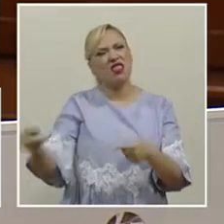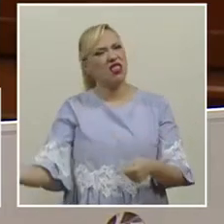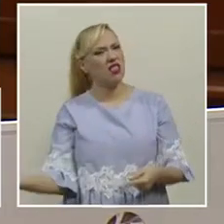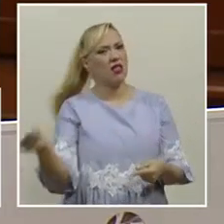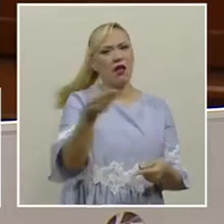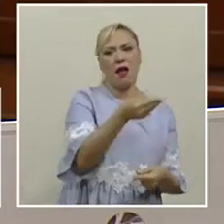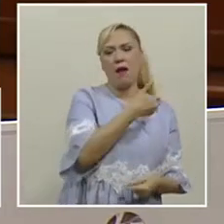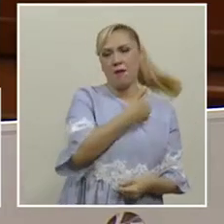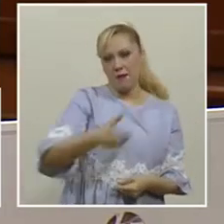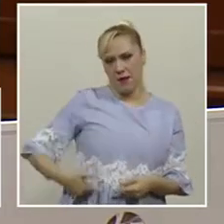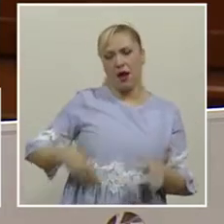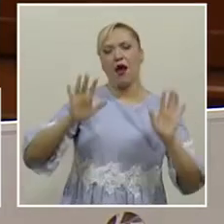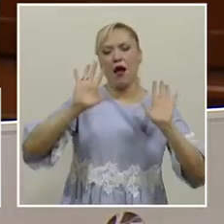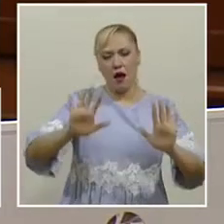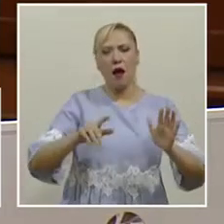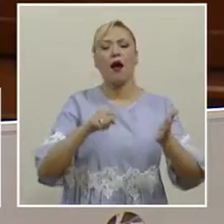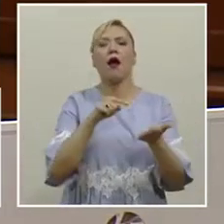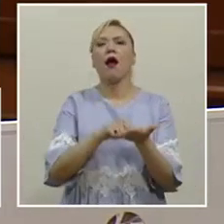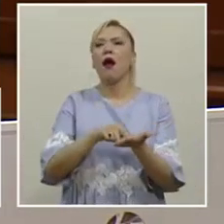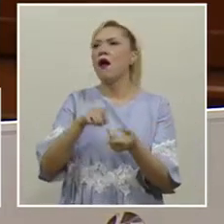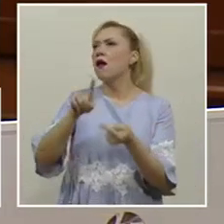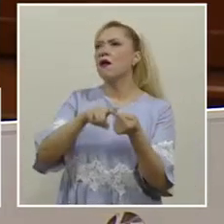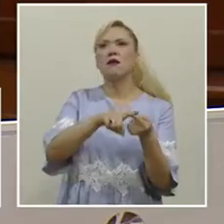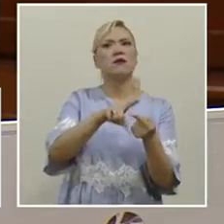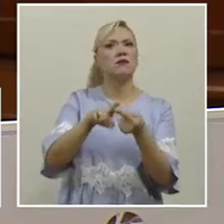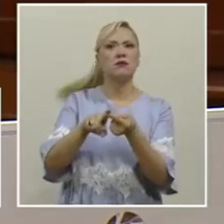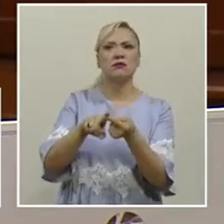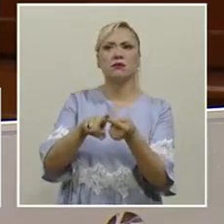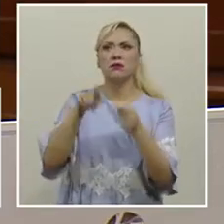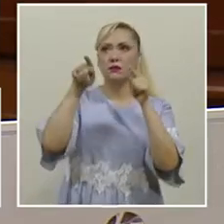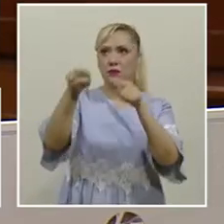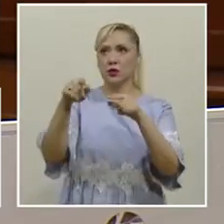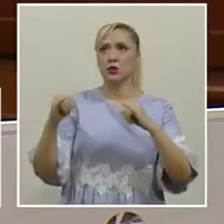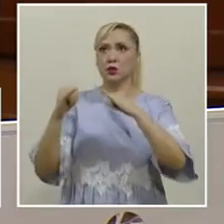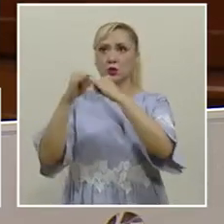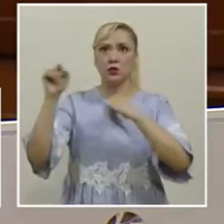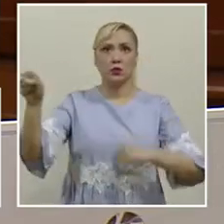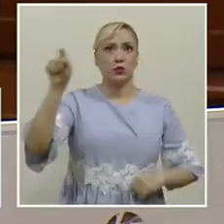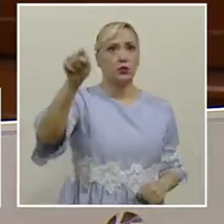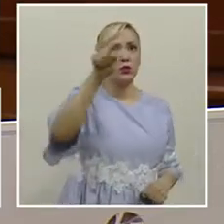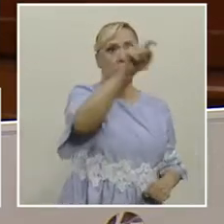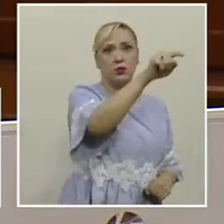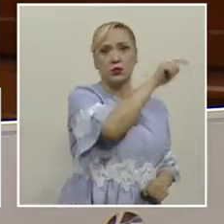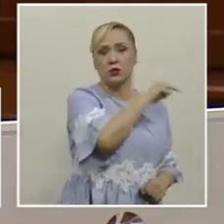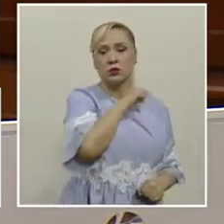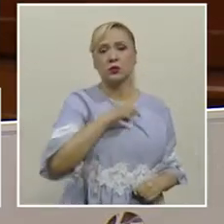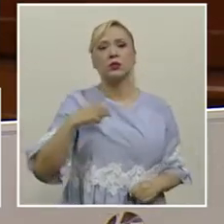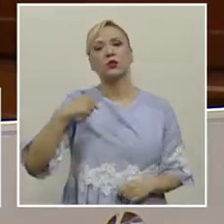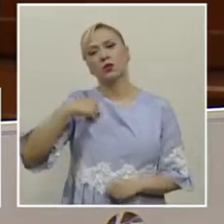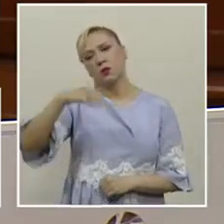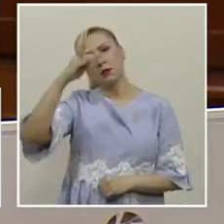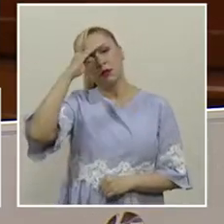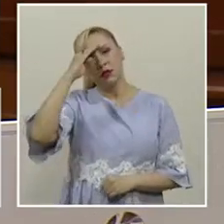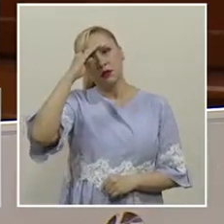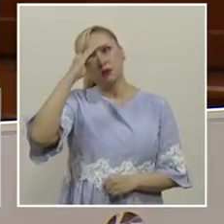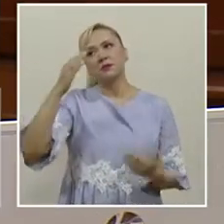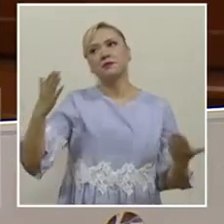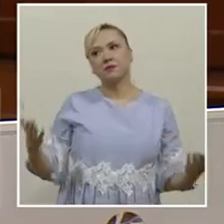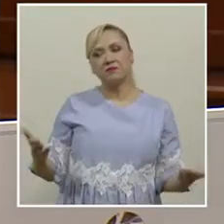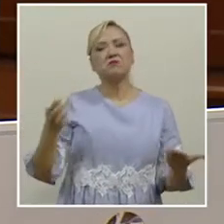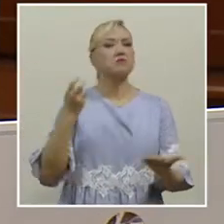el destinatario del acto impugnado son las dependencias a él adscritas, me parece que es claro que